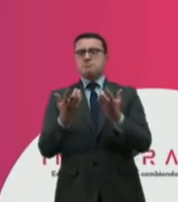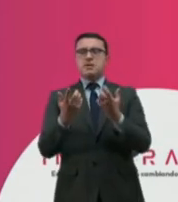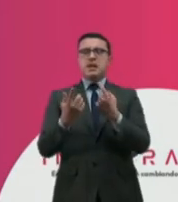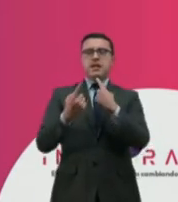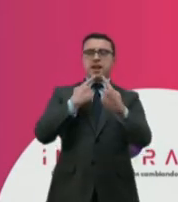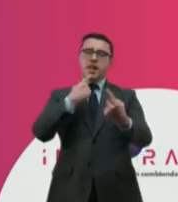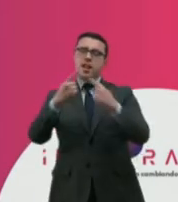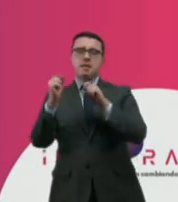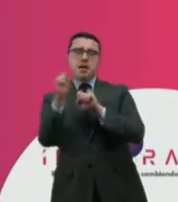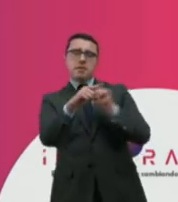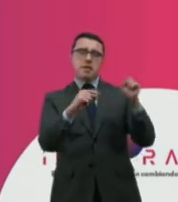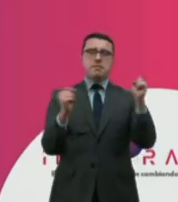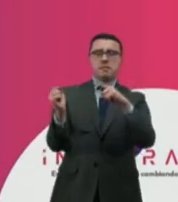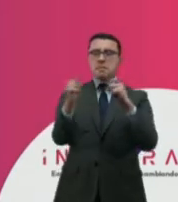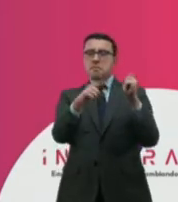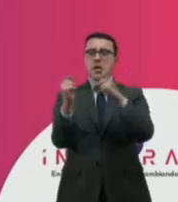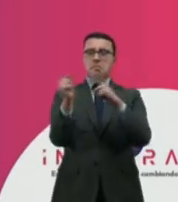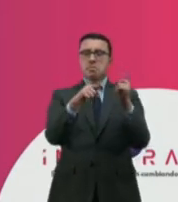pimponeo entre ustedes dos, ¿vale?